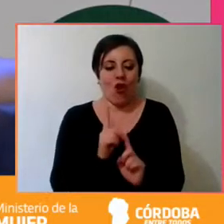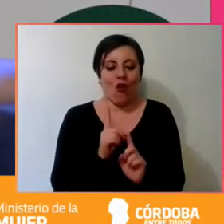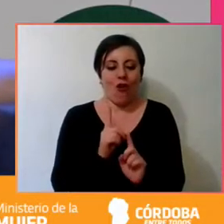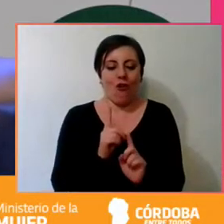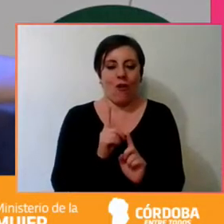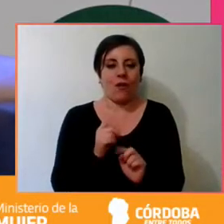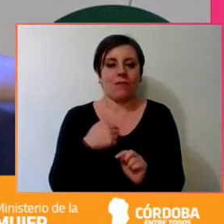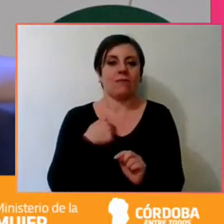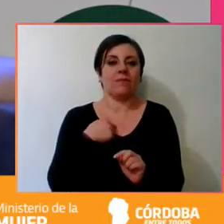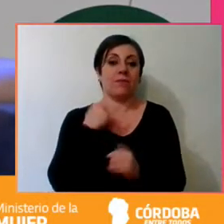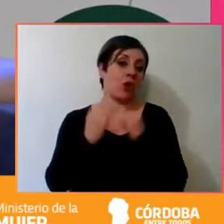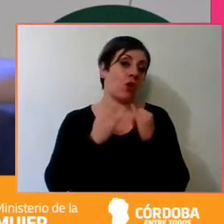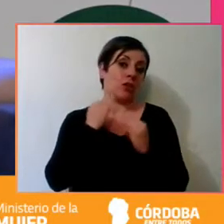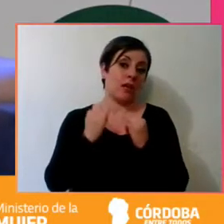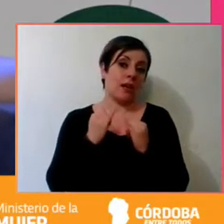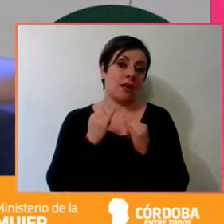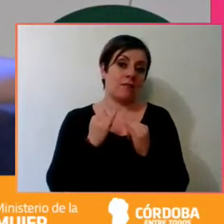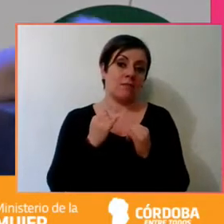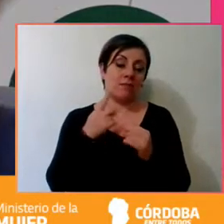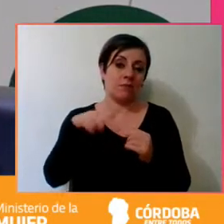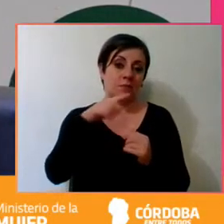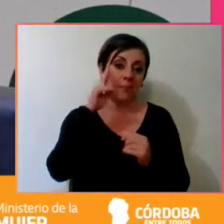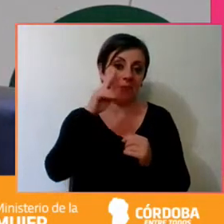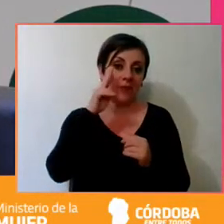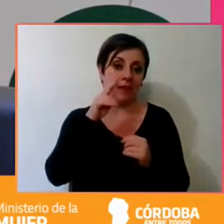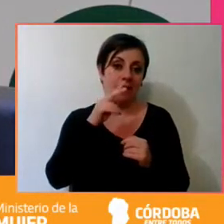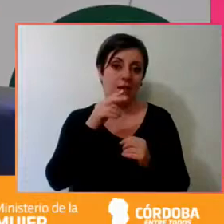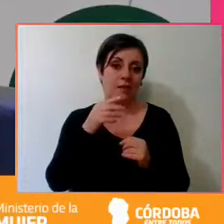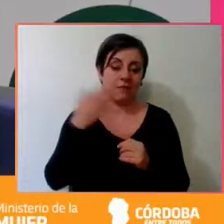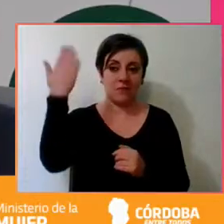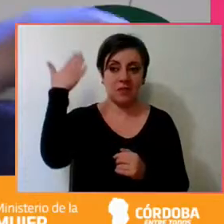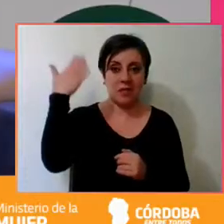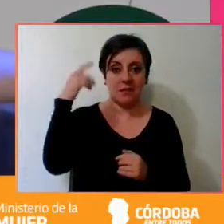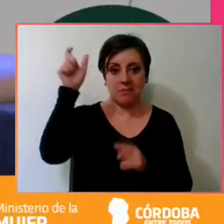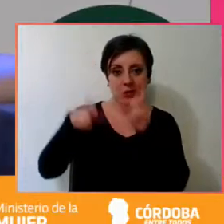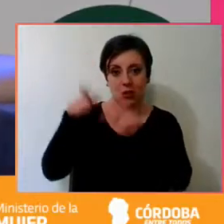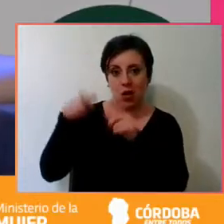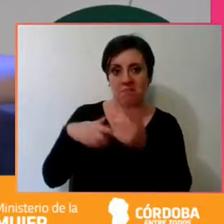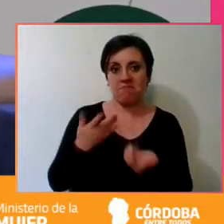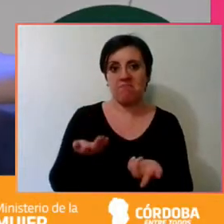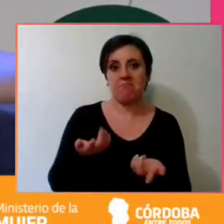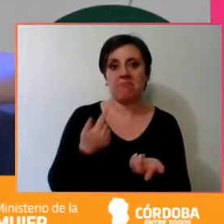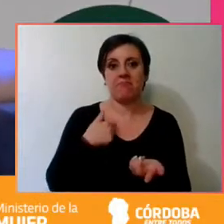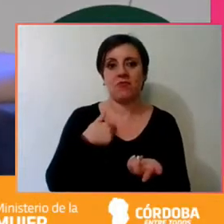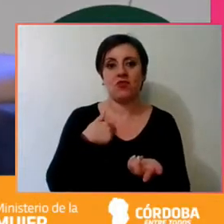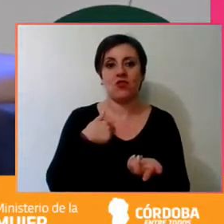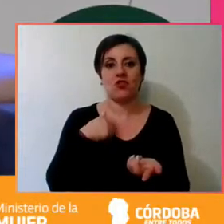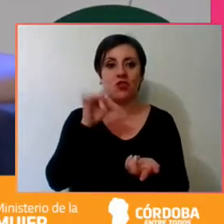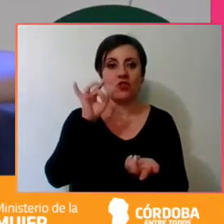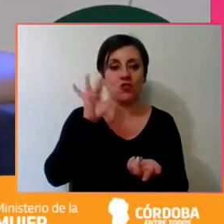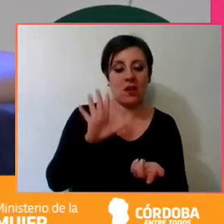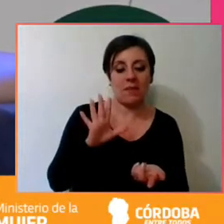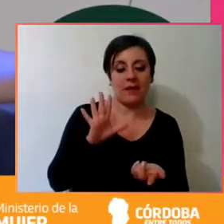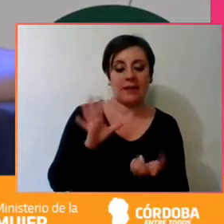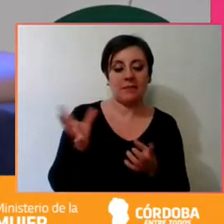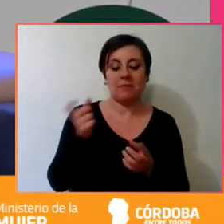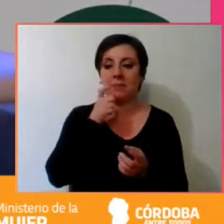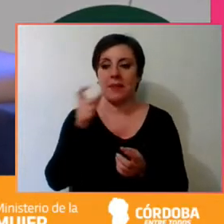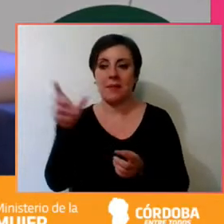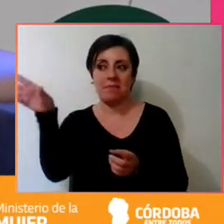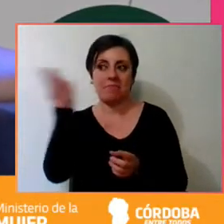contarles? Más de todo lo que han escuchado de los grandes expositores que tuvimos. En realidad, yo voy a tomar un poquito parte de las palabras de lo que